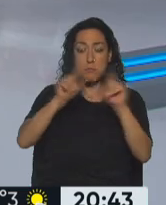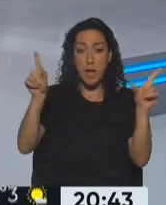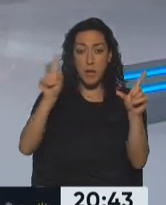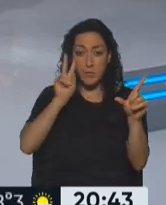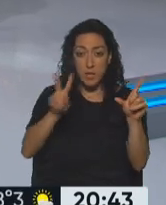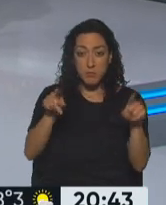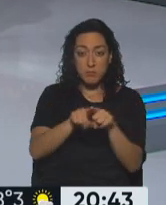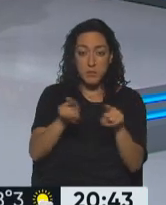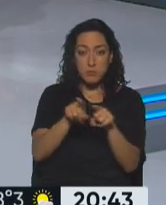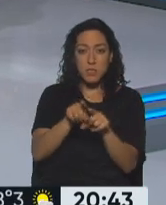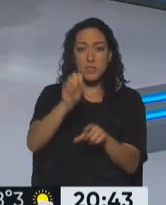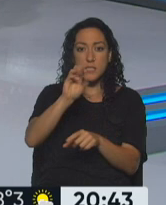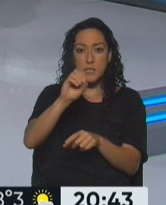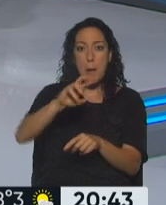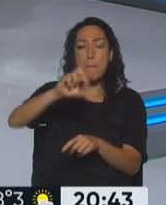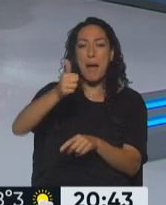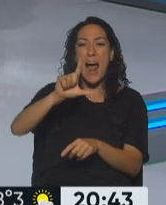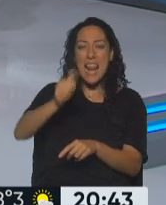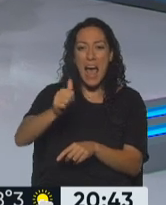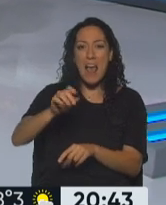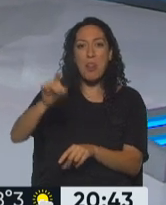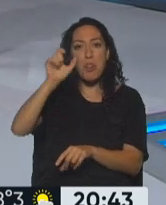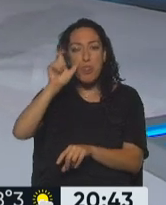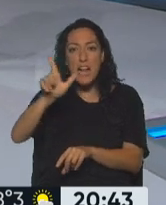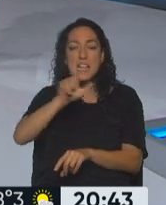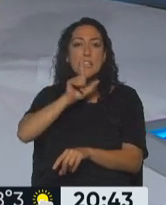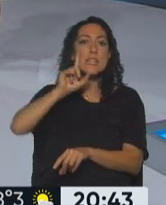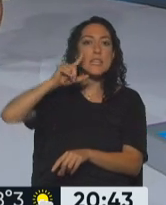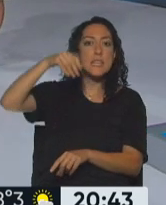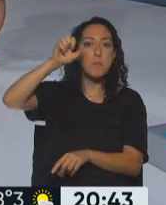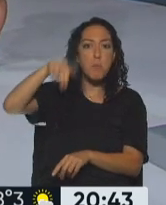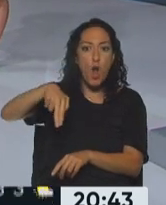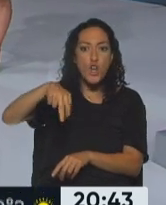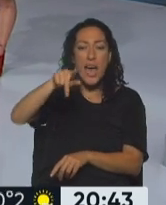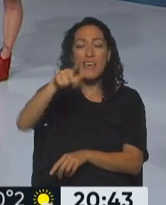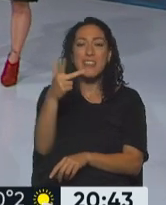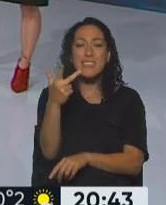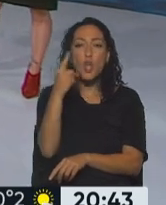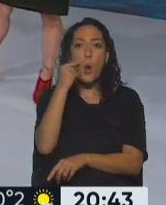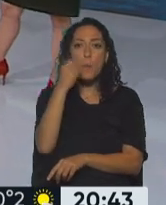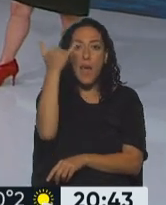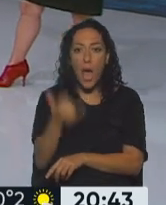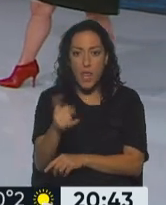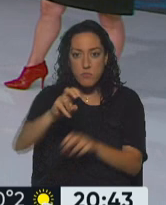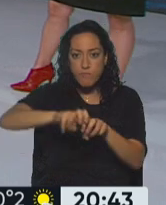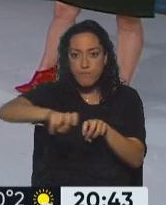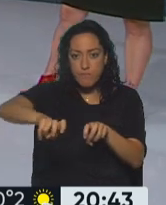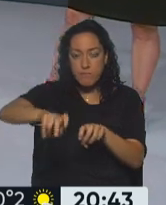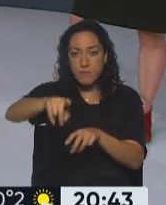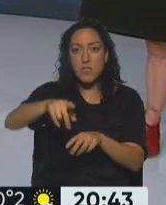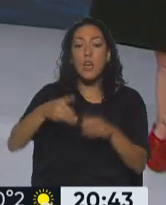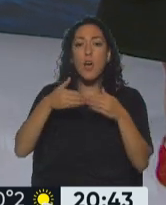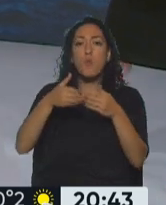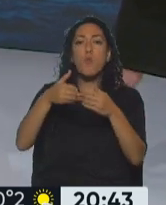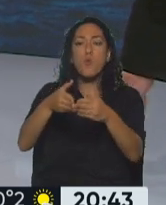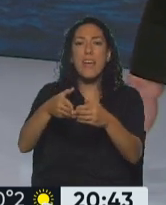conoce como pala del timón. Ahí la estamos viendo en el medio, donde se ven tres hombres. ¿Qué pasó con estos hombres? Esto es un barco petrolero. Esto es un